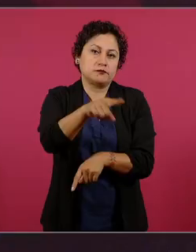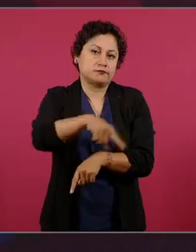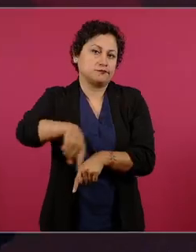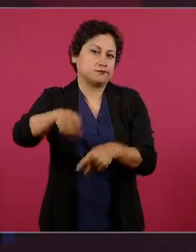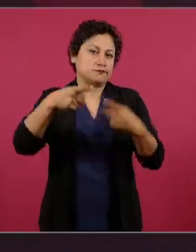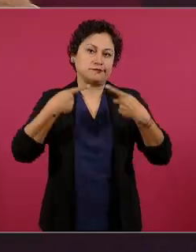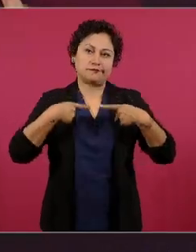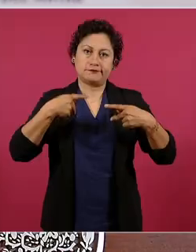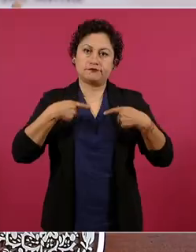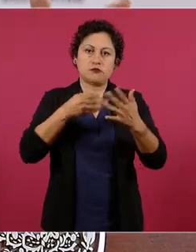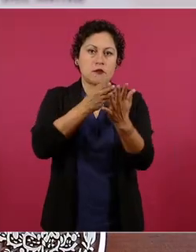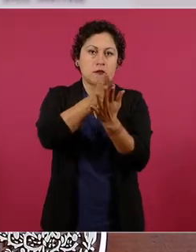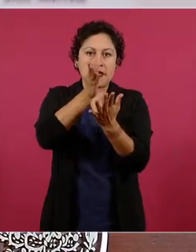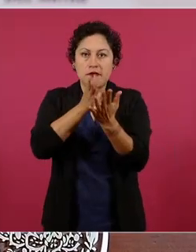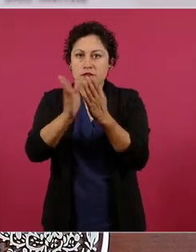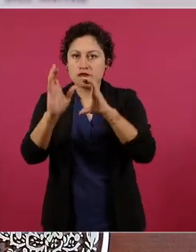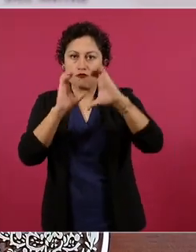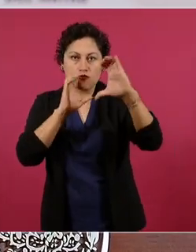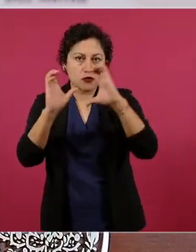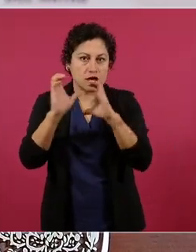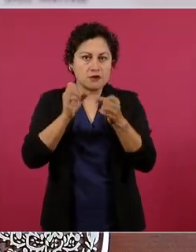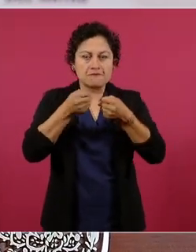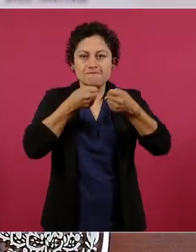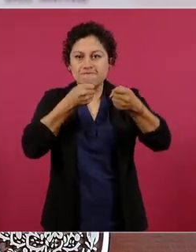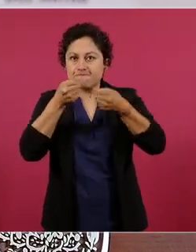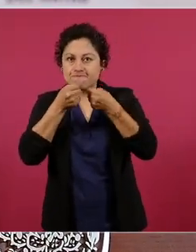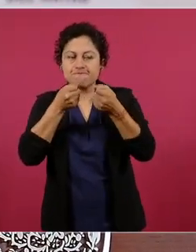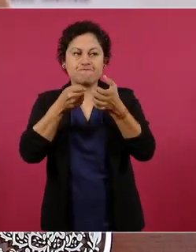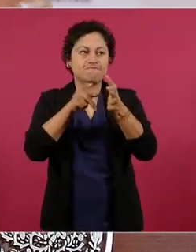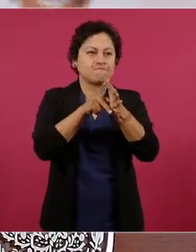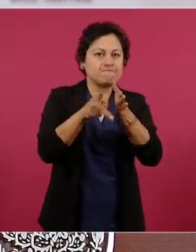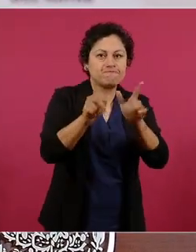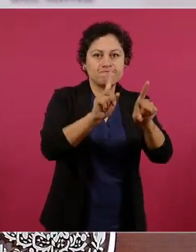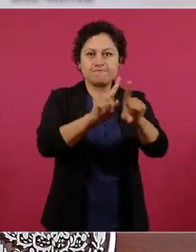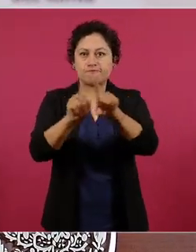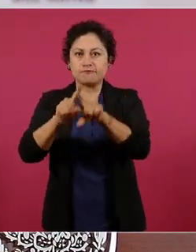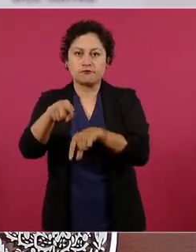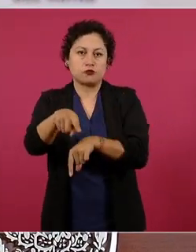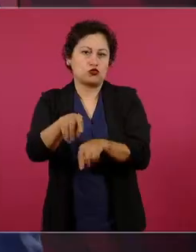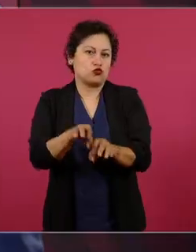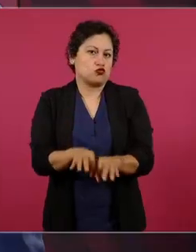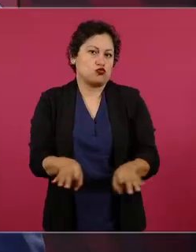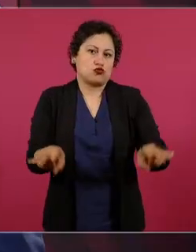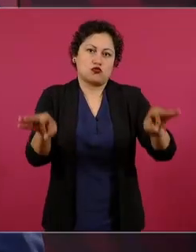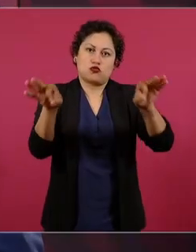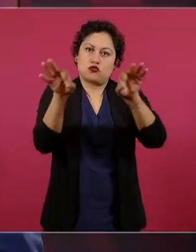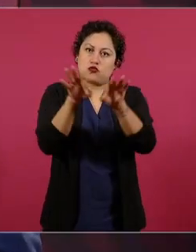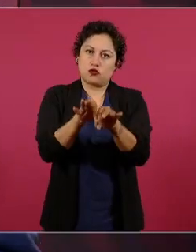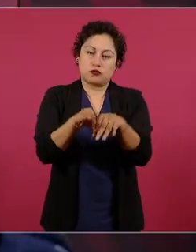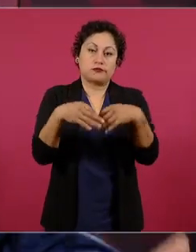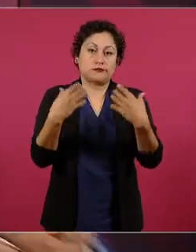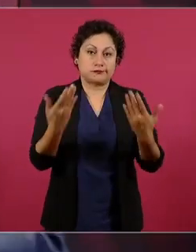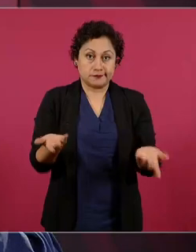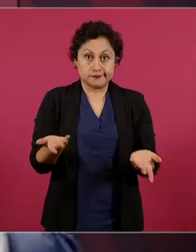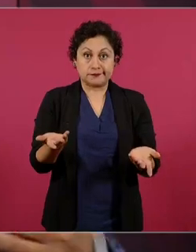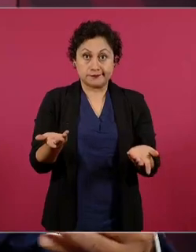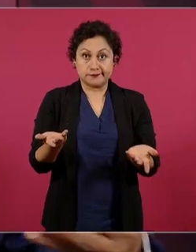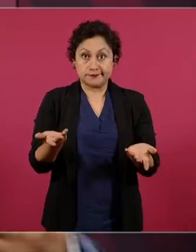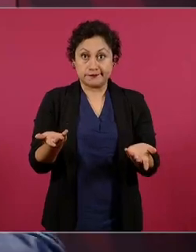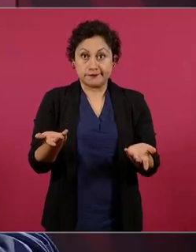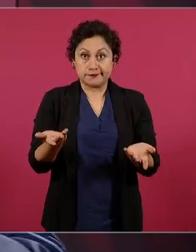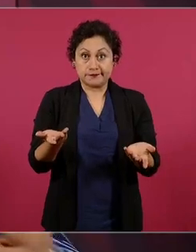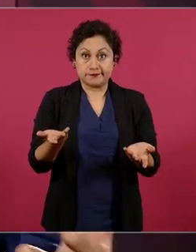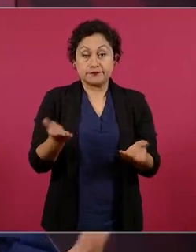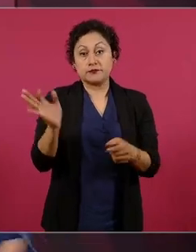se ve que no hay una reforma y que quieren continuar con lo mismo, hay que buscar